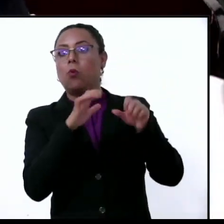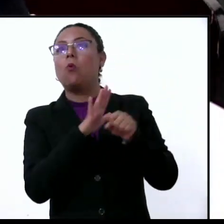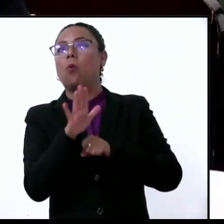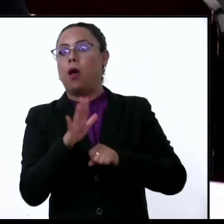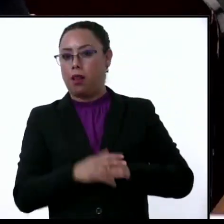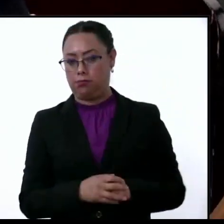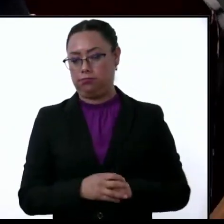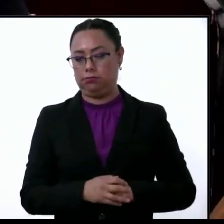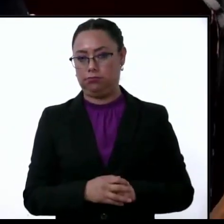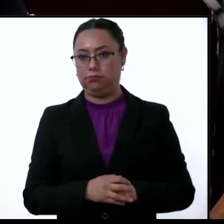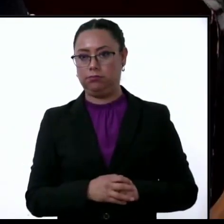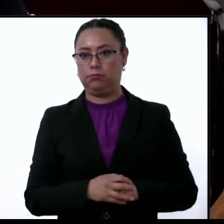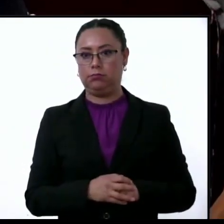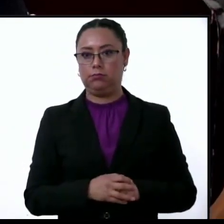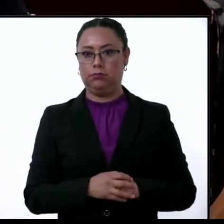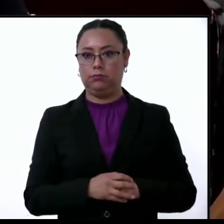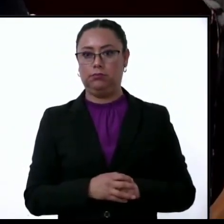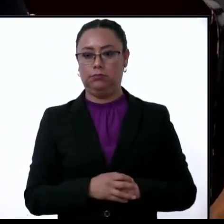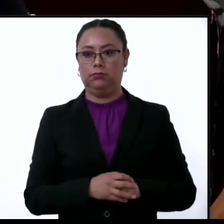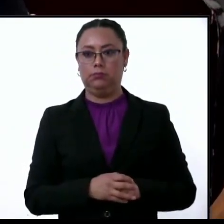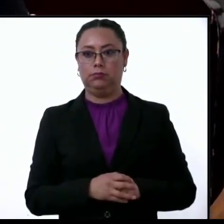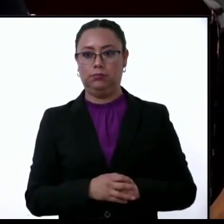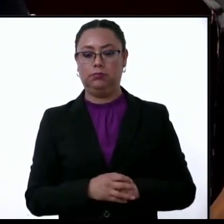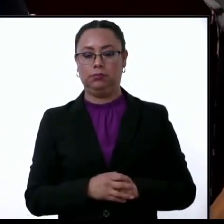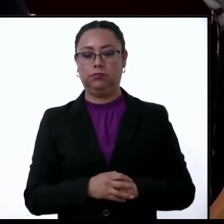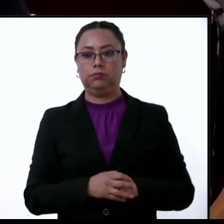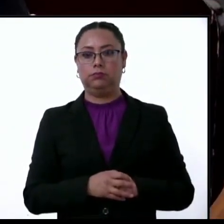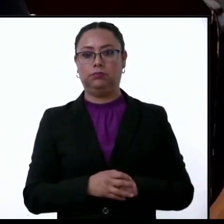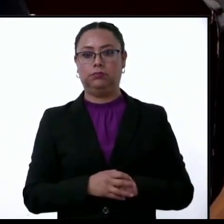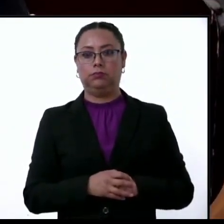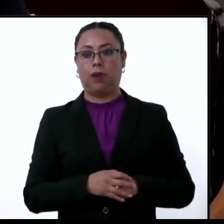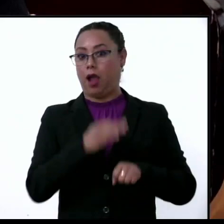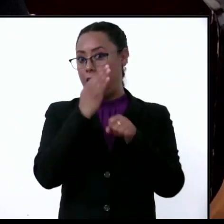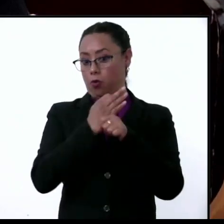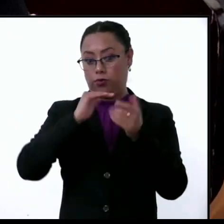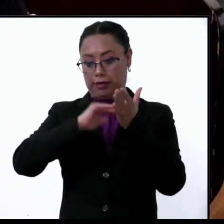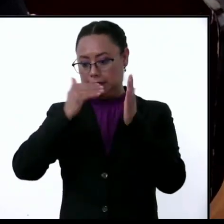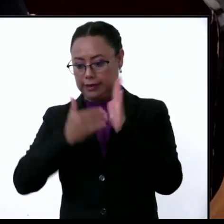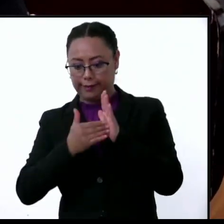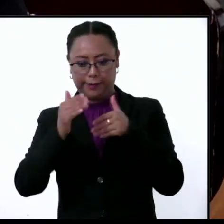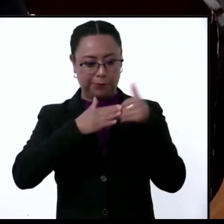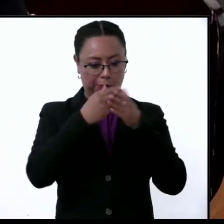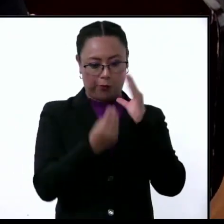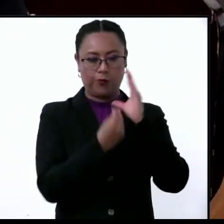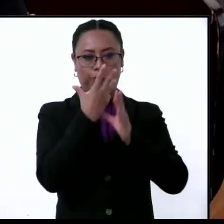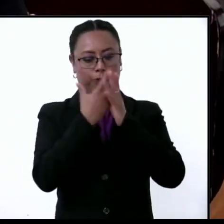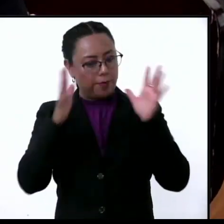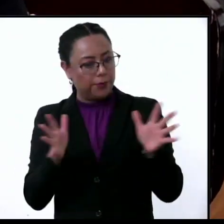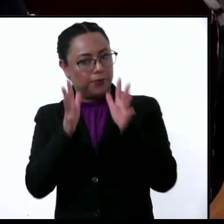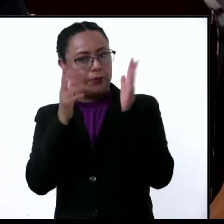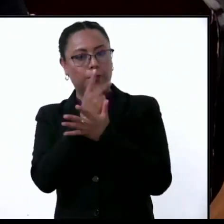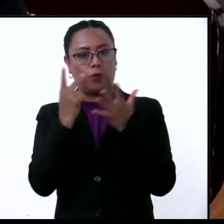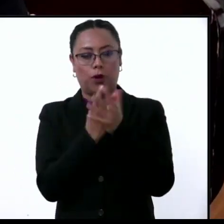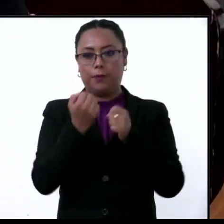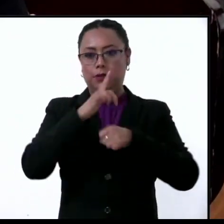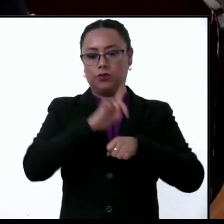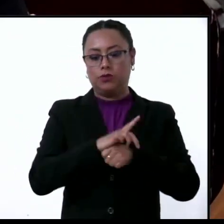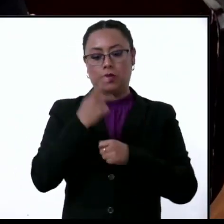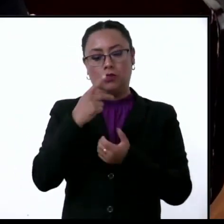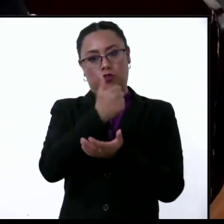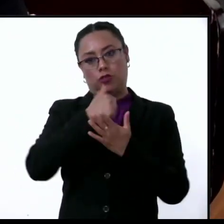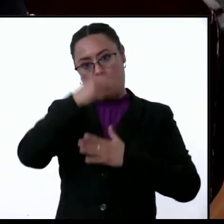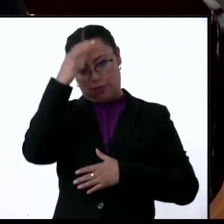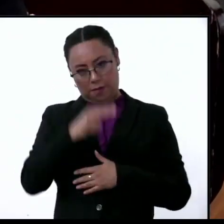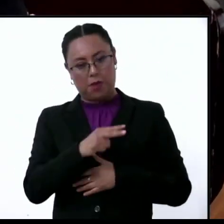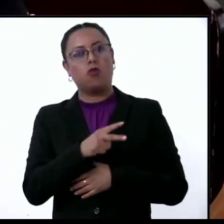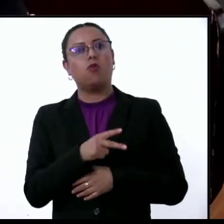solidaria? Creo que ya está. ¿Y qué estrategias innovadoras ha impulsado en el programa Economía Social de la Ciudad de